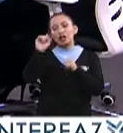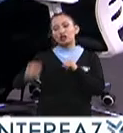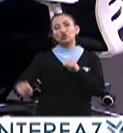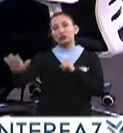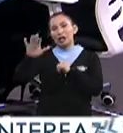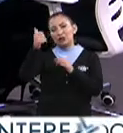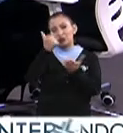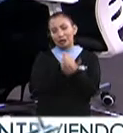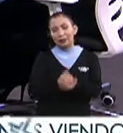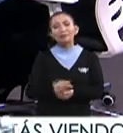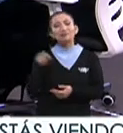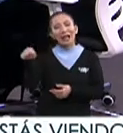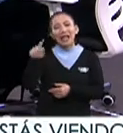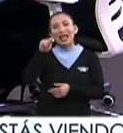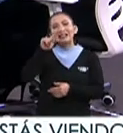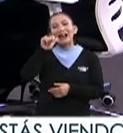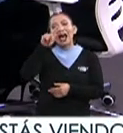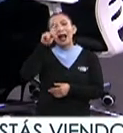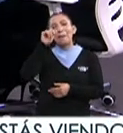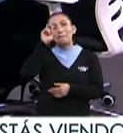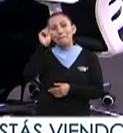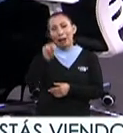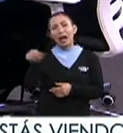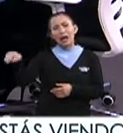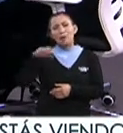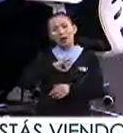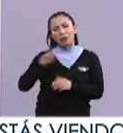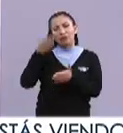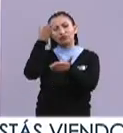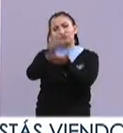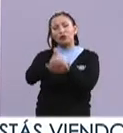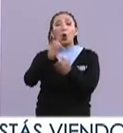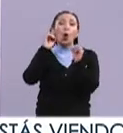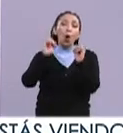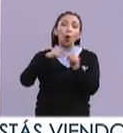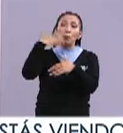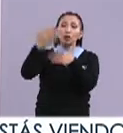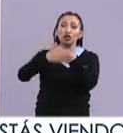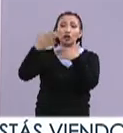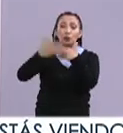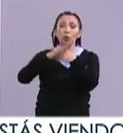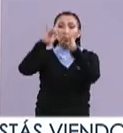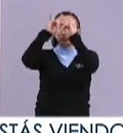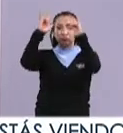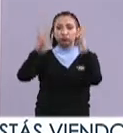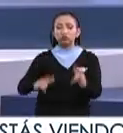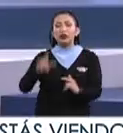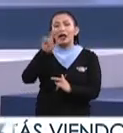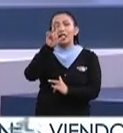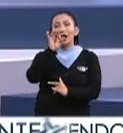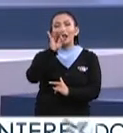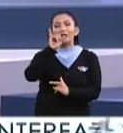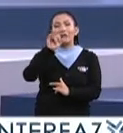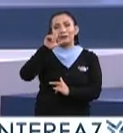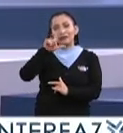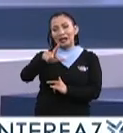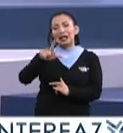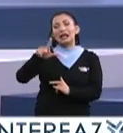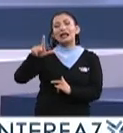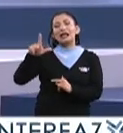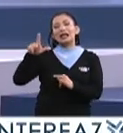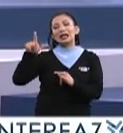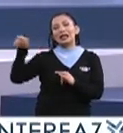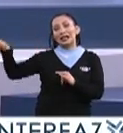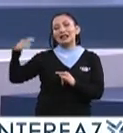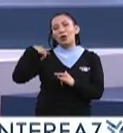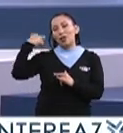de la ciudad. Dirección Tlalpan. Dirección Tlalpan, ahí los pueden encontrar y si no, habrá un módulo ahí en la Feria Internacional del